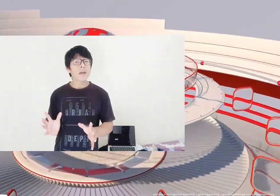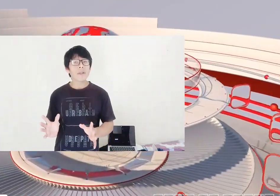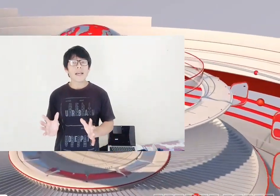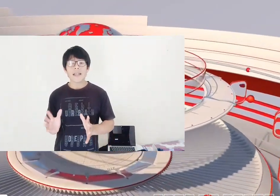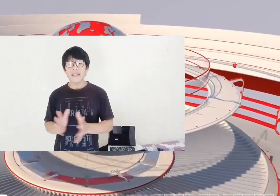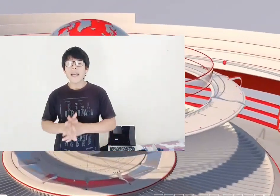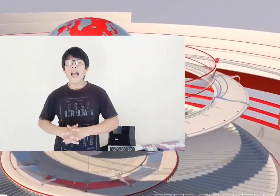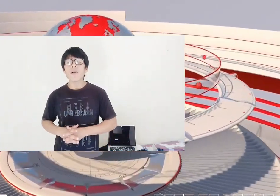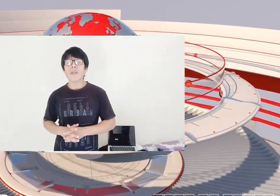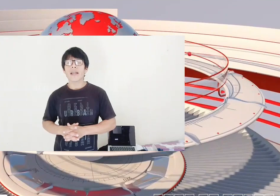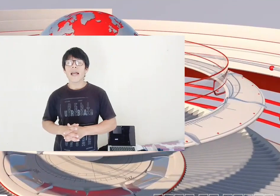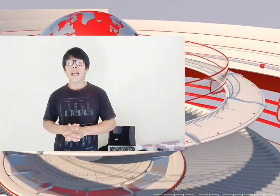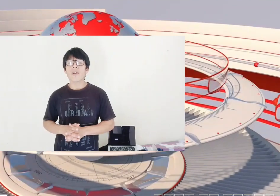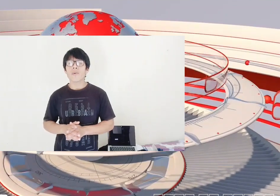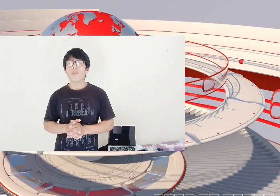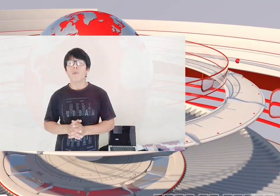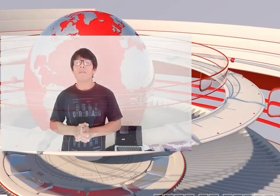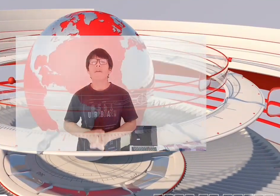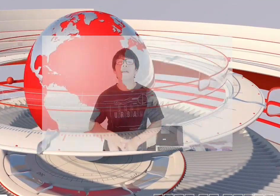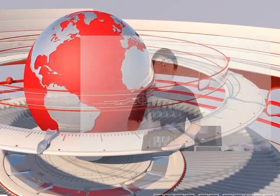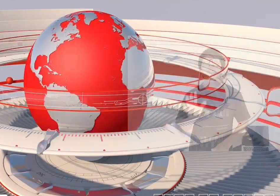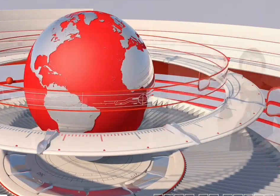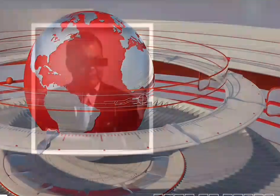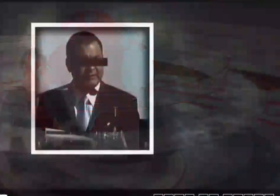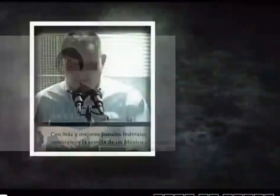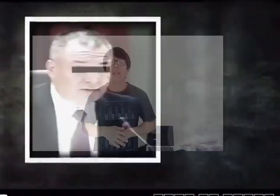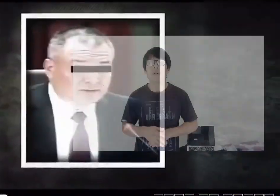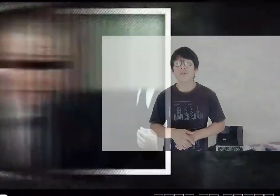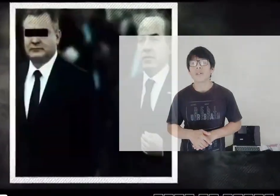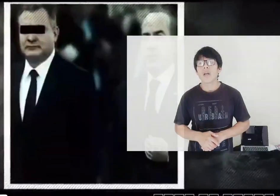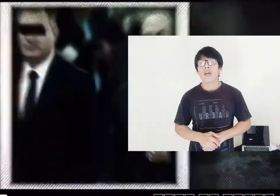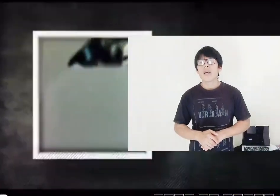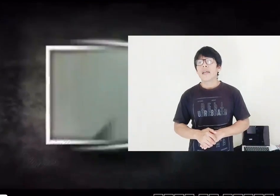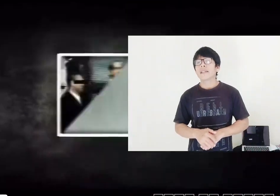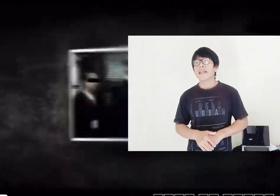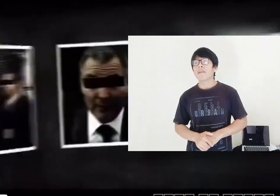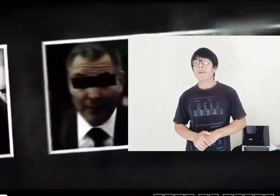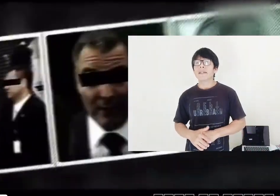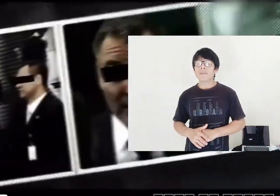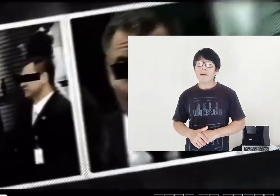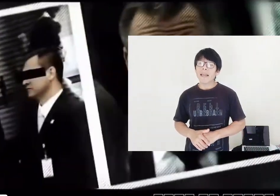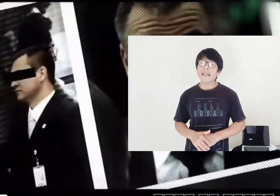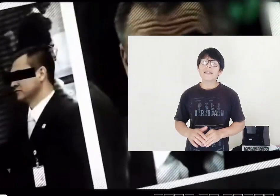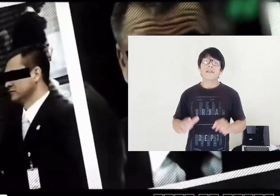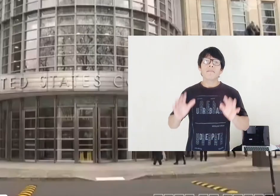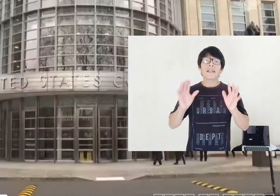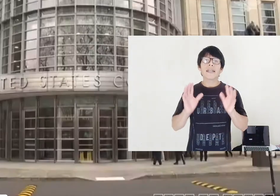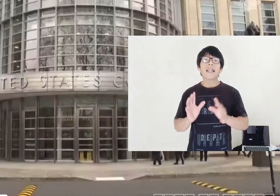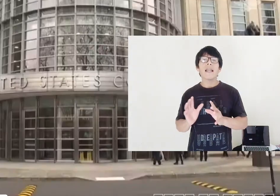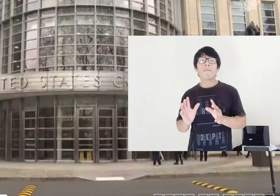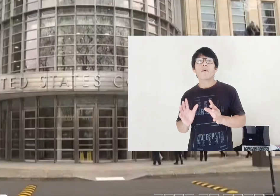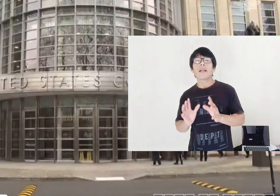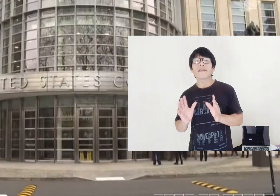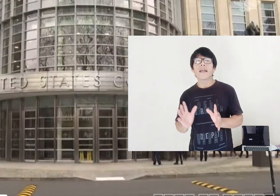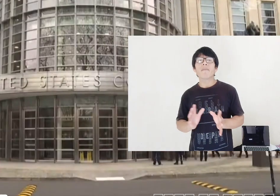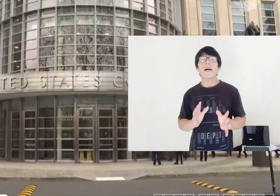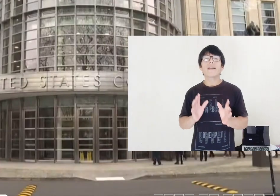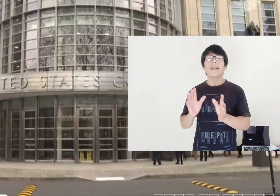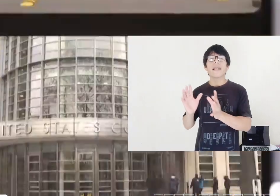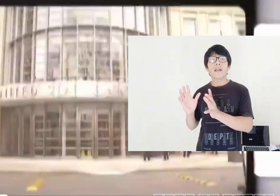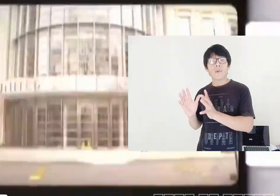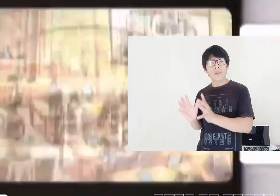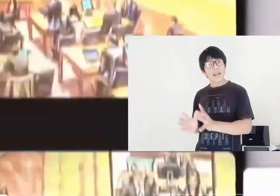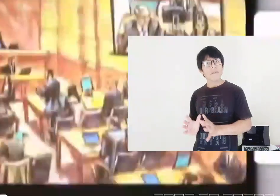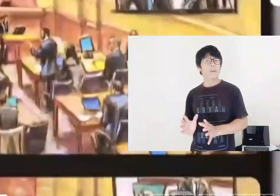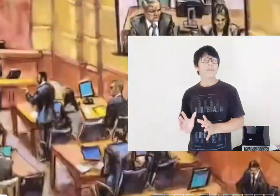Genaro García Luna, que ya lo declararon culpable por 5 delitos. El principal es más que nada por el tema